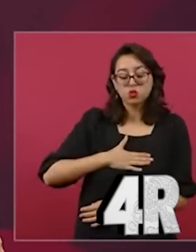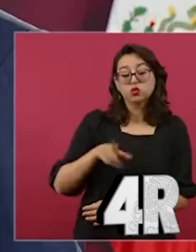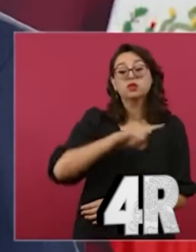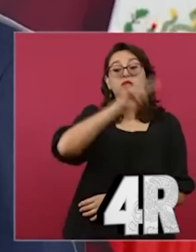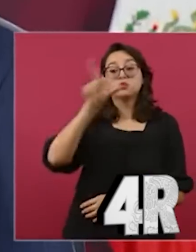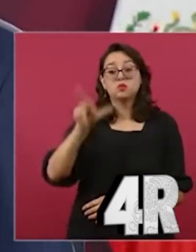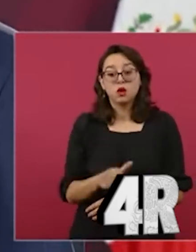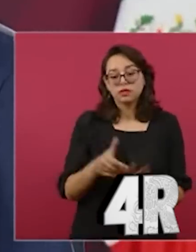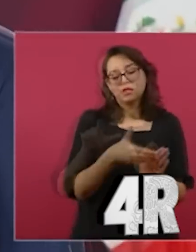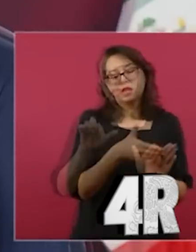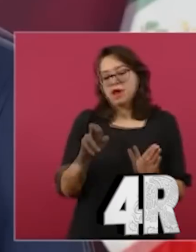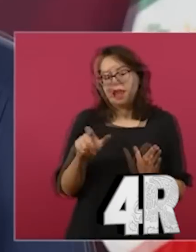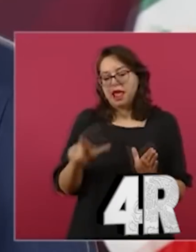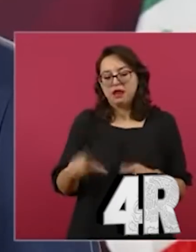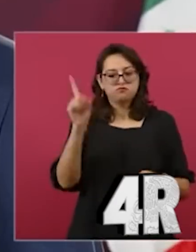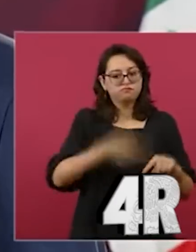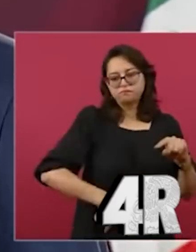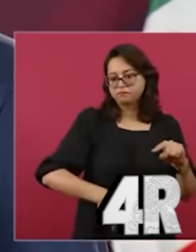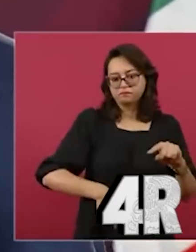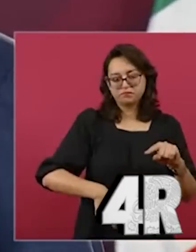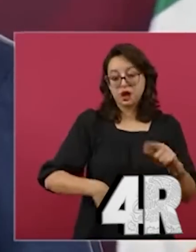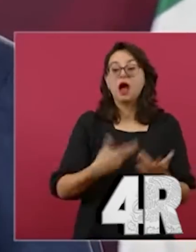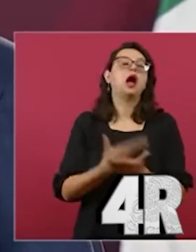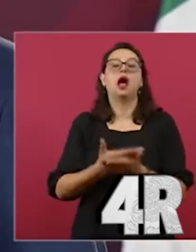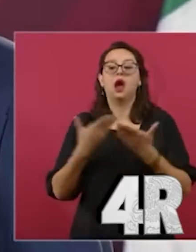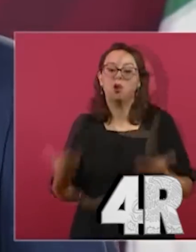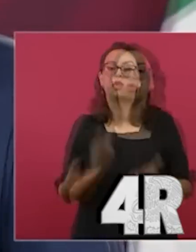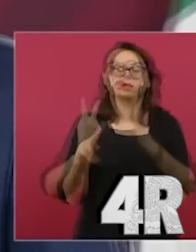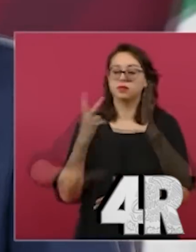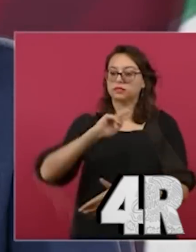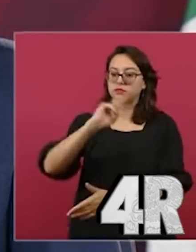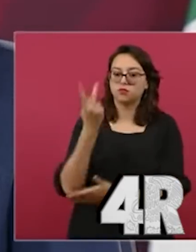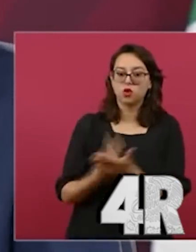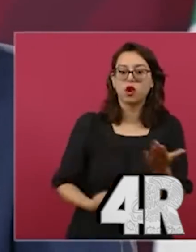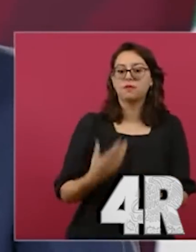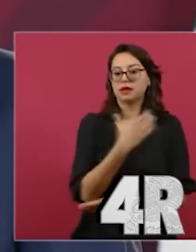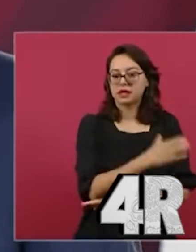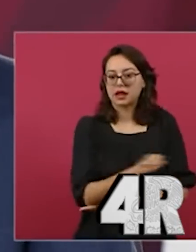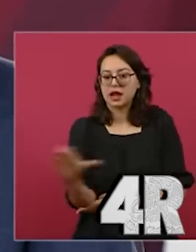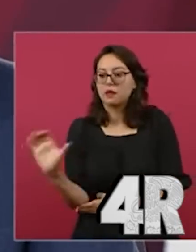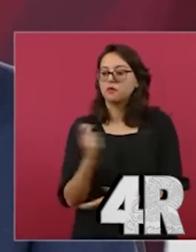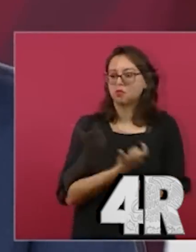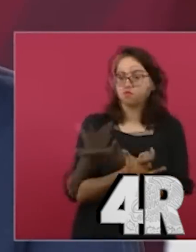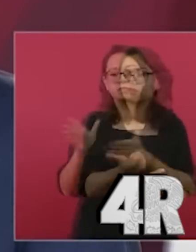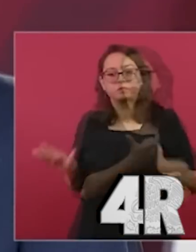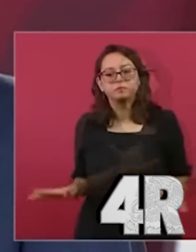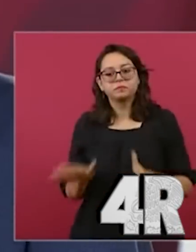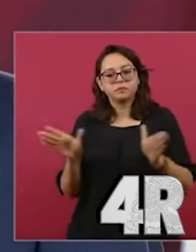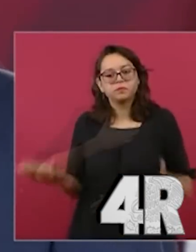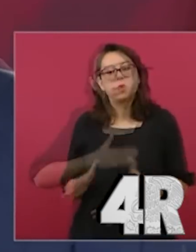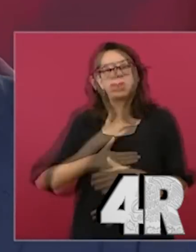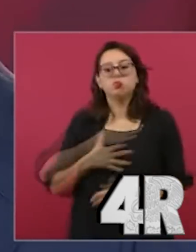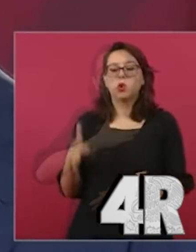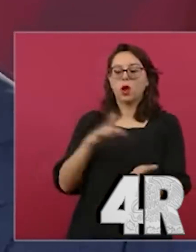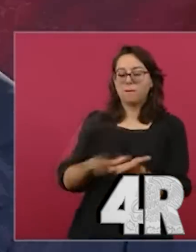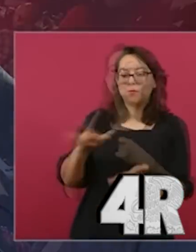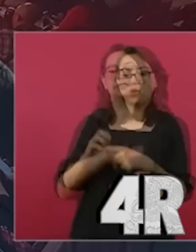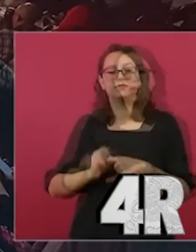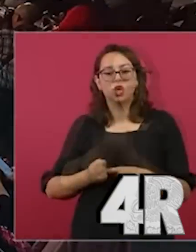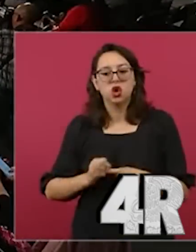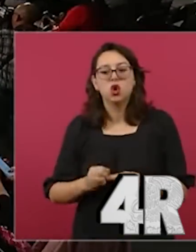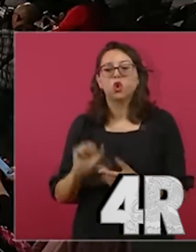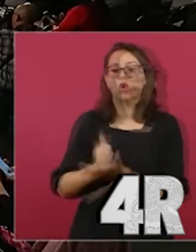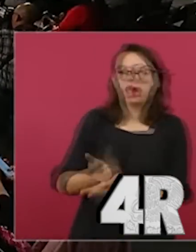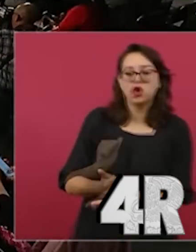garantía para pagar bien a los productores del campo sobre todos los productores de maíz de frijol de arroz de leche